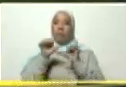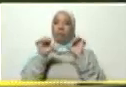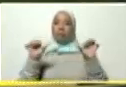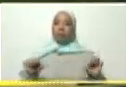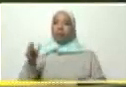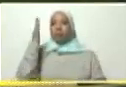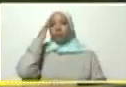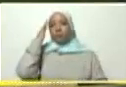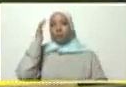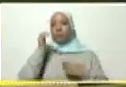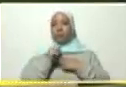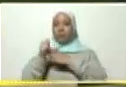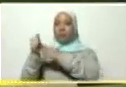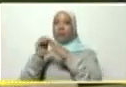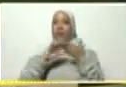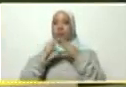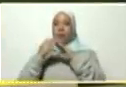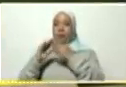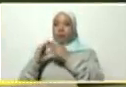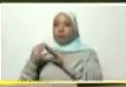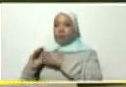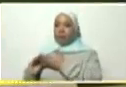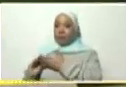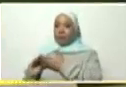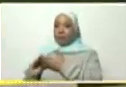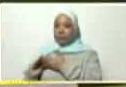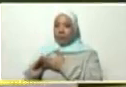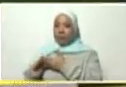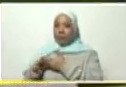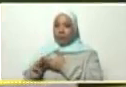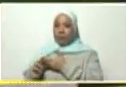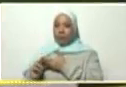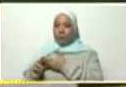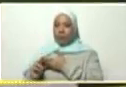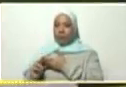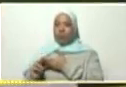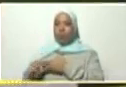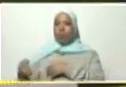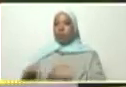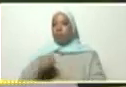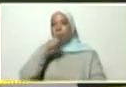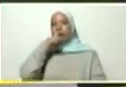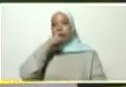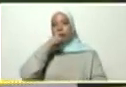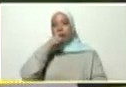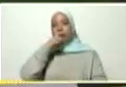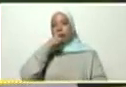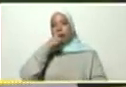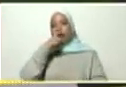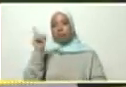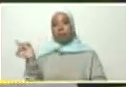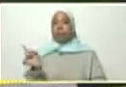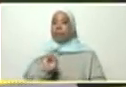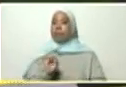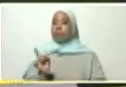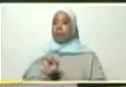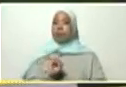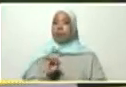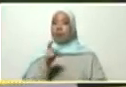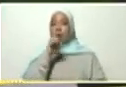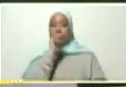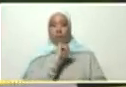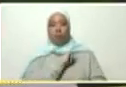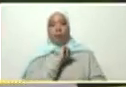de Liderazgo colectivo porque maduro no es un Caudillo no es un